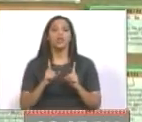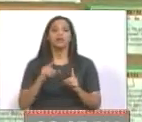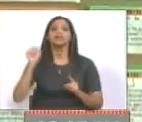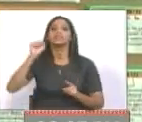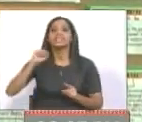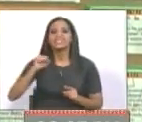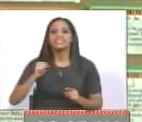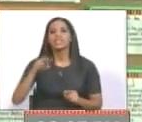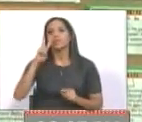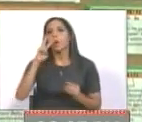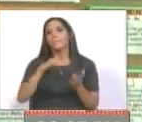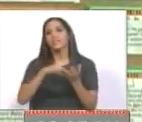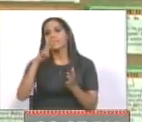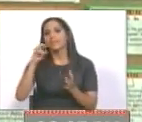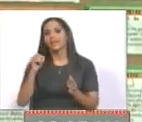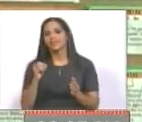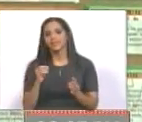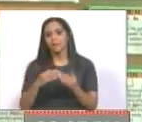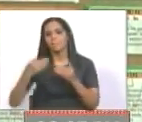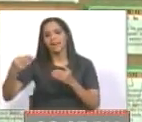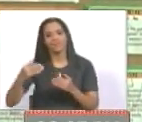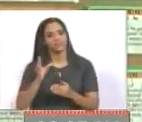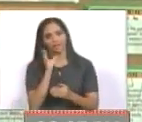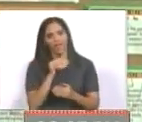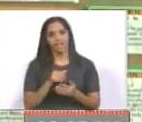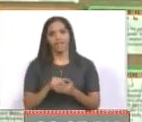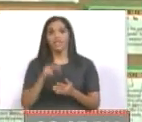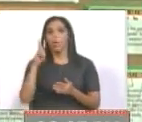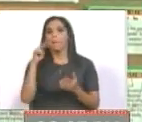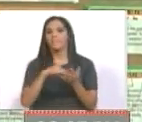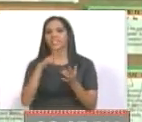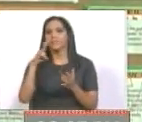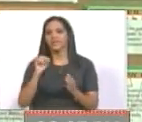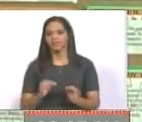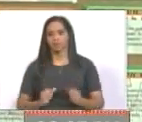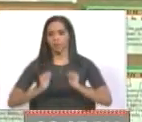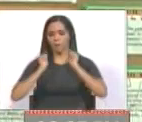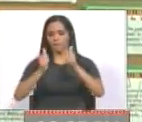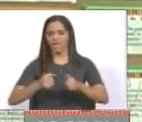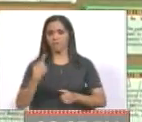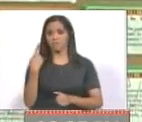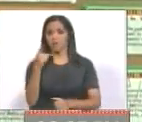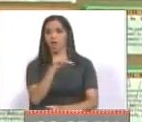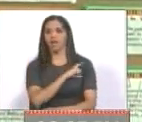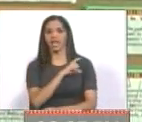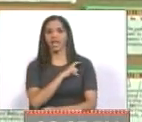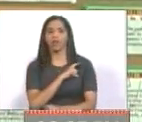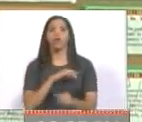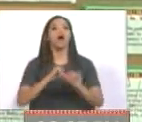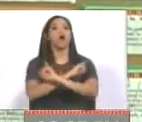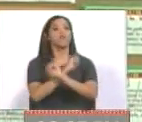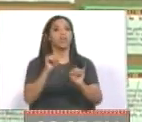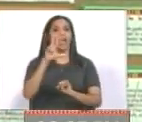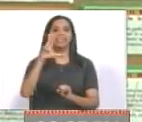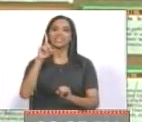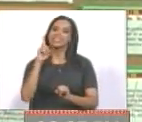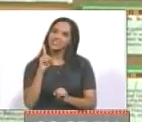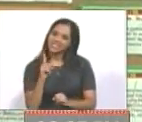que el 2020 no pasa. Y el 2020 comienza el primero de enero. Termina el 31.